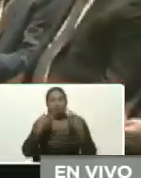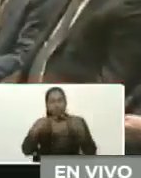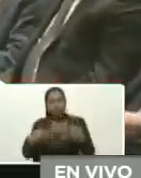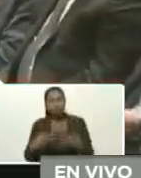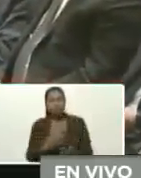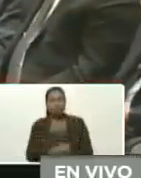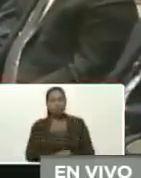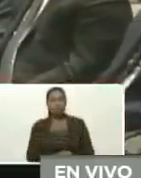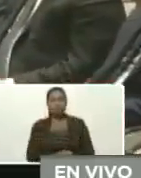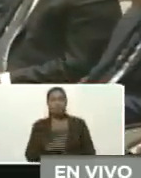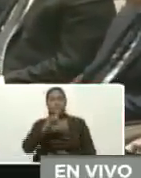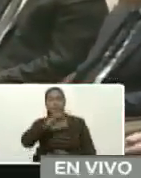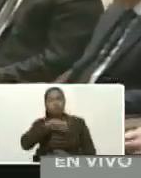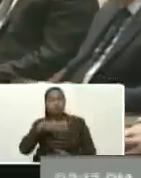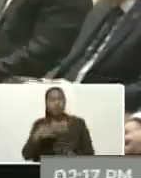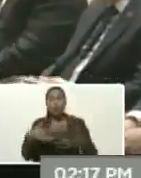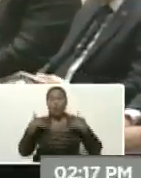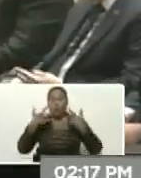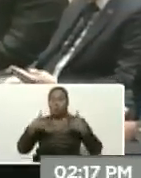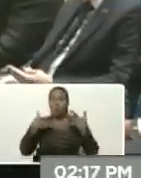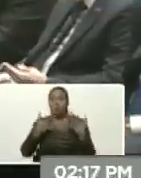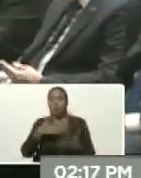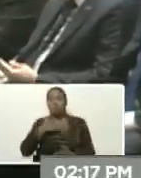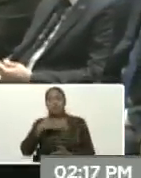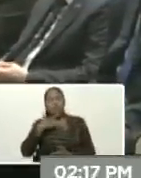y estamos muy contentos de